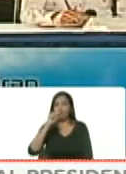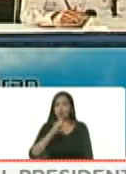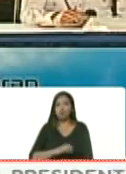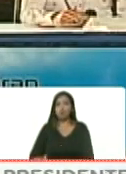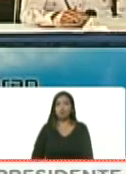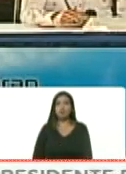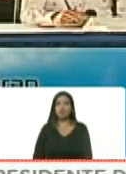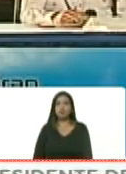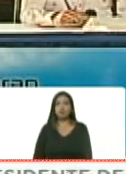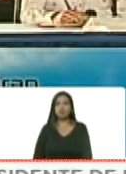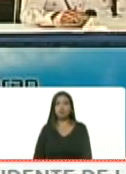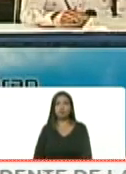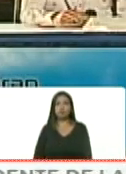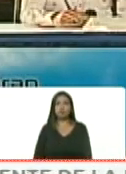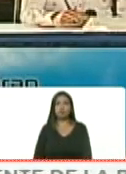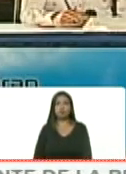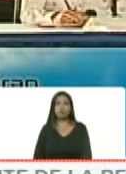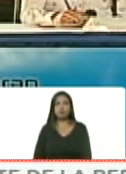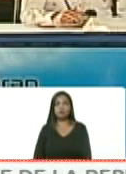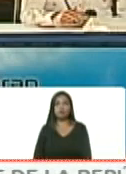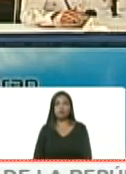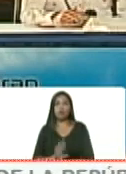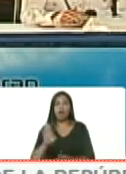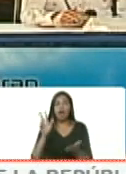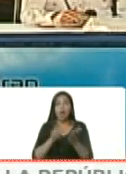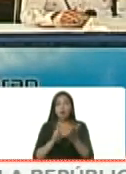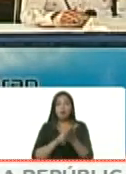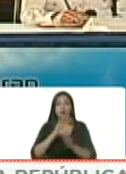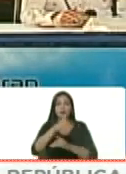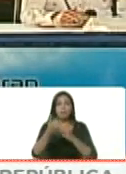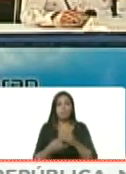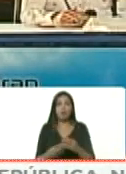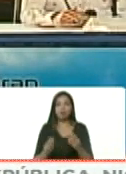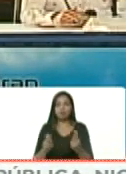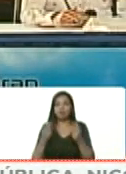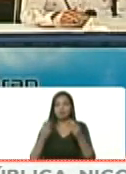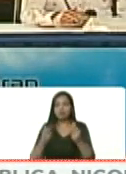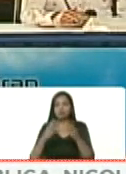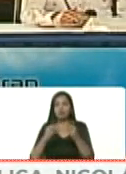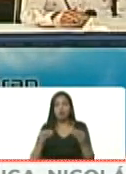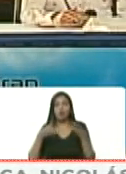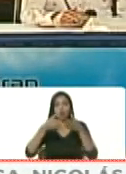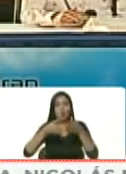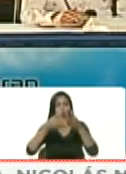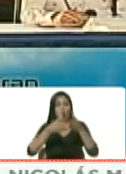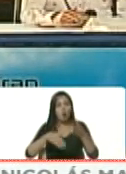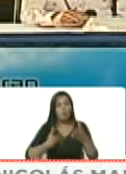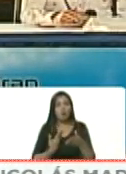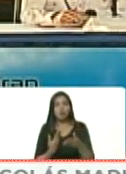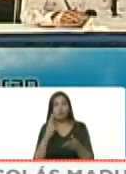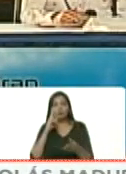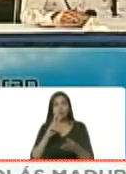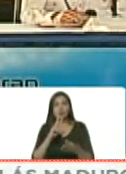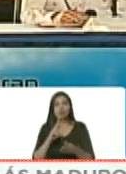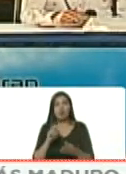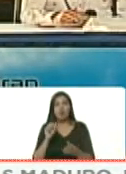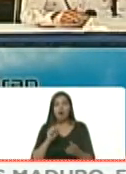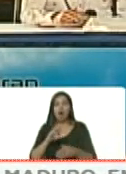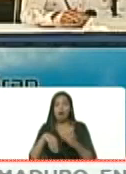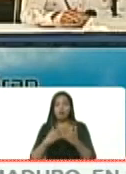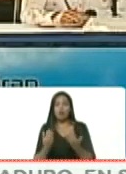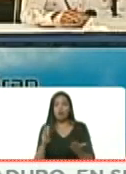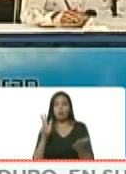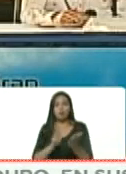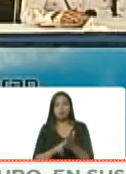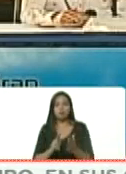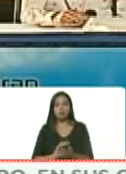de Venezuela, Nicolás Maduro Moros, la aprobación del plan de incentivos para el sector acuático con una vigencia desde el momento de su